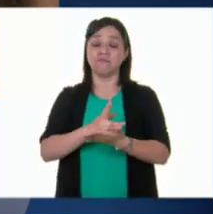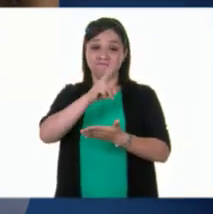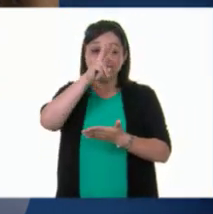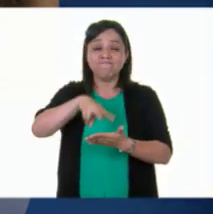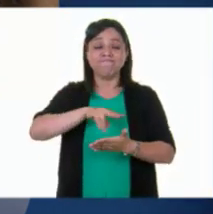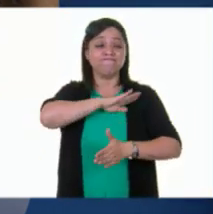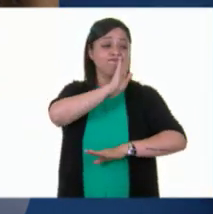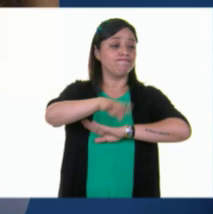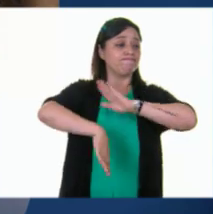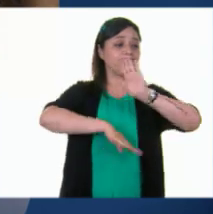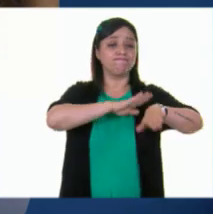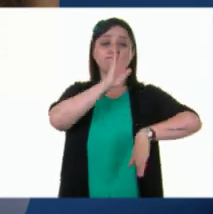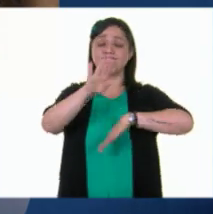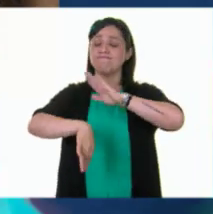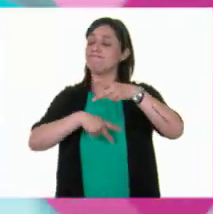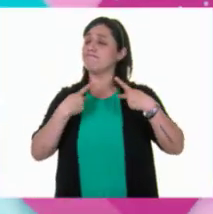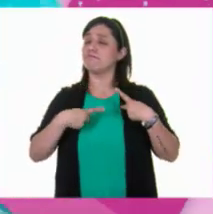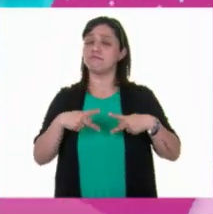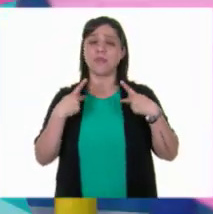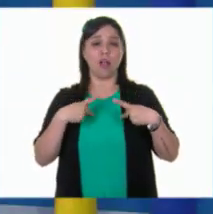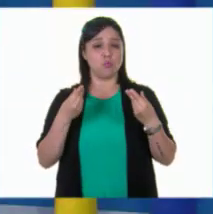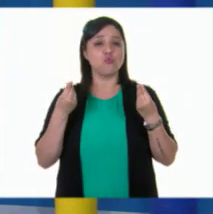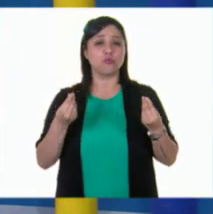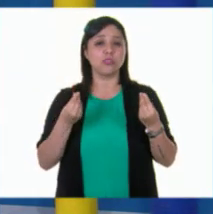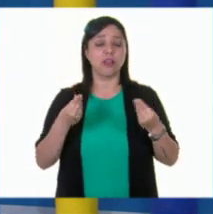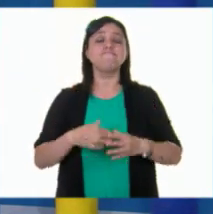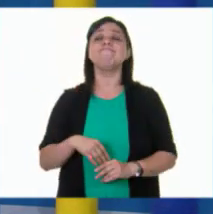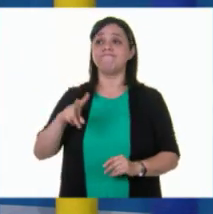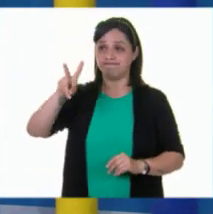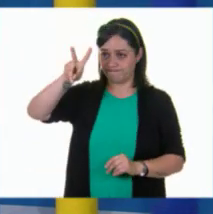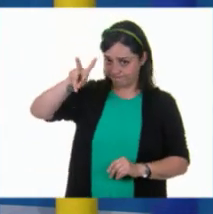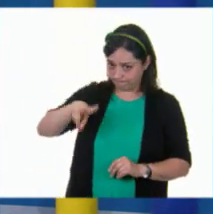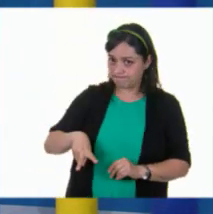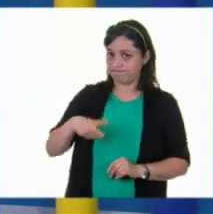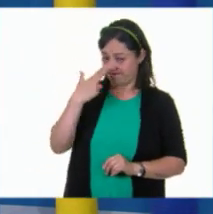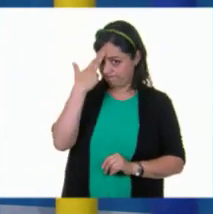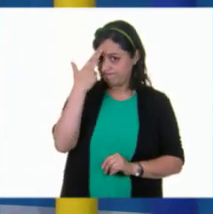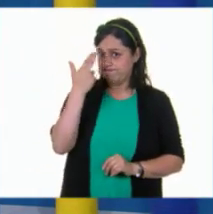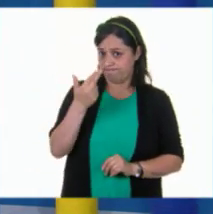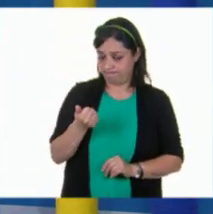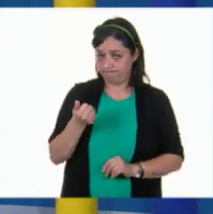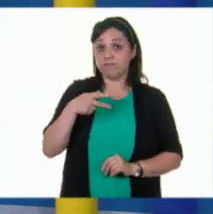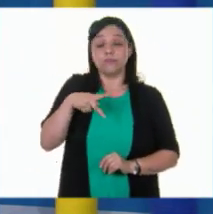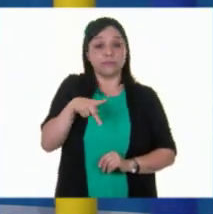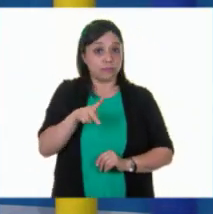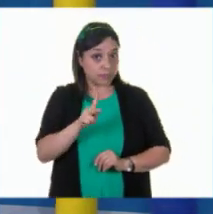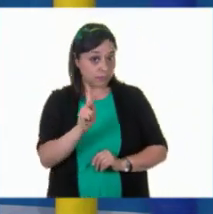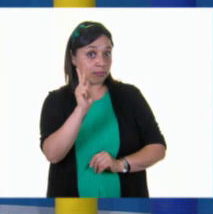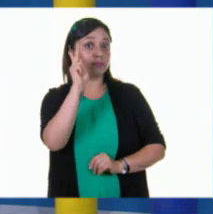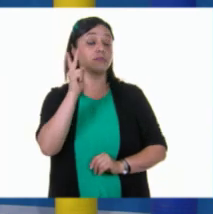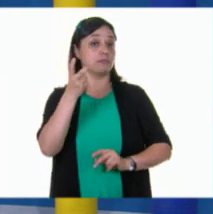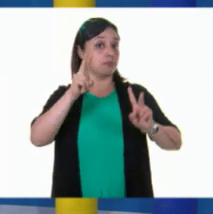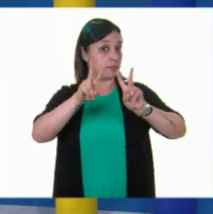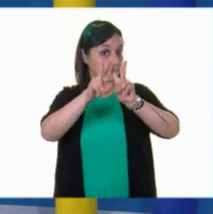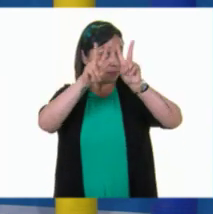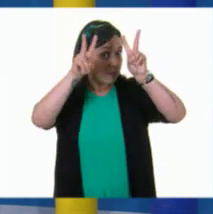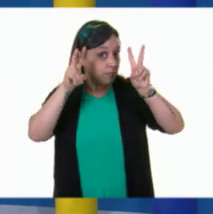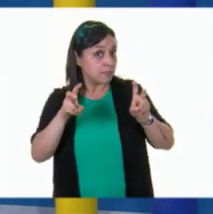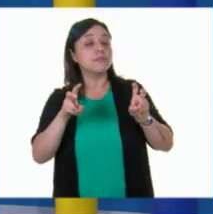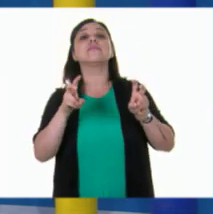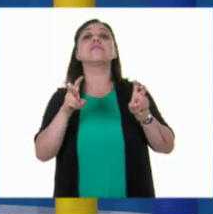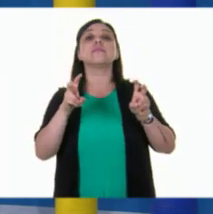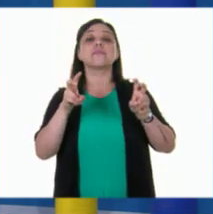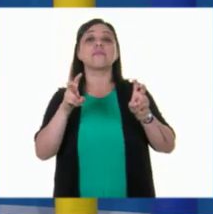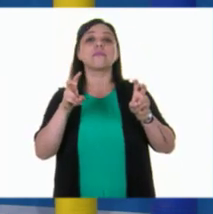muchas vidas humanas. Es verdad, tienen los dos mucha razón. Sin embargo, para hablar de este tema, lo primero que debemos